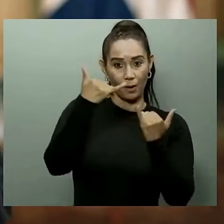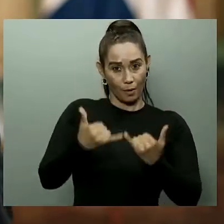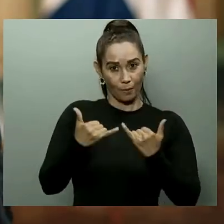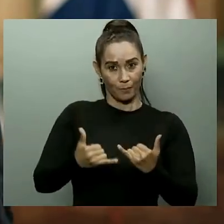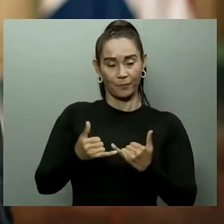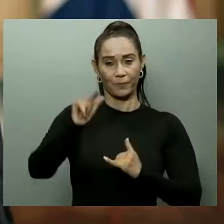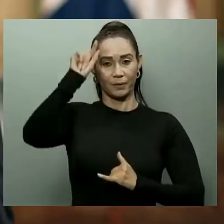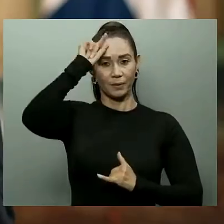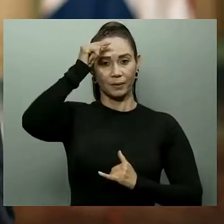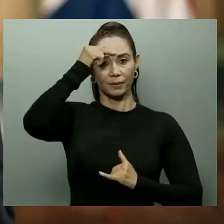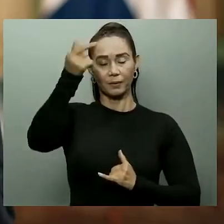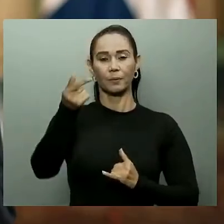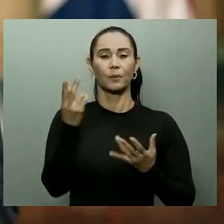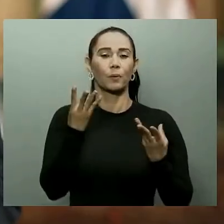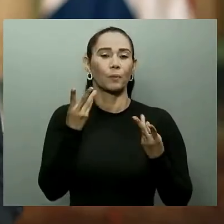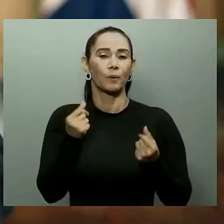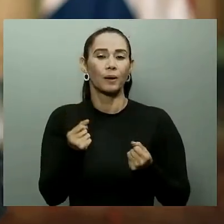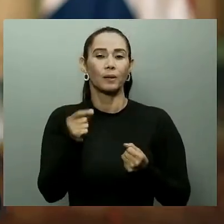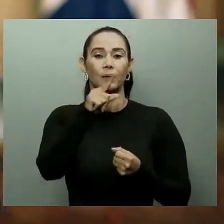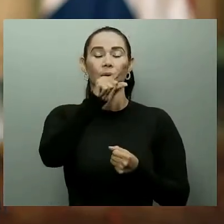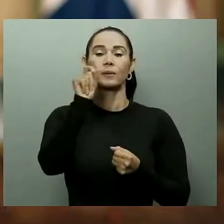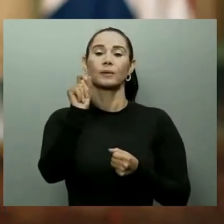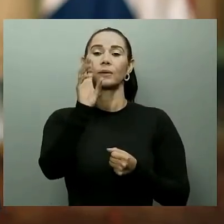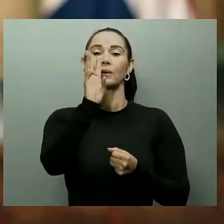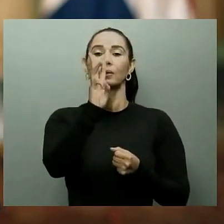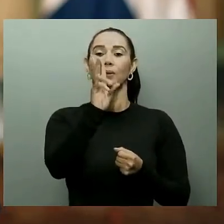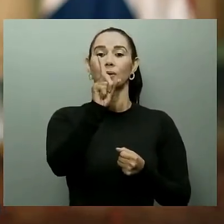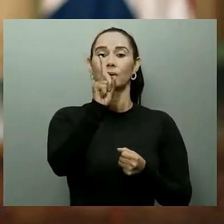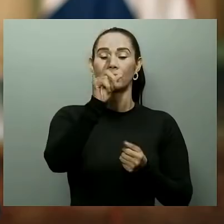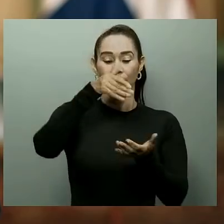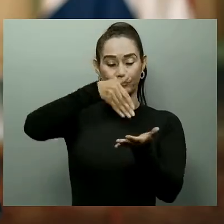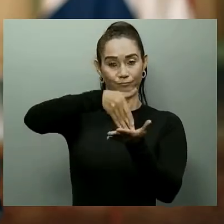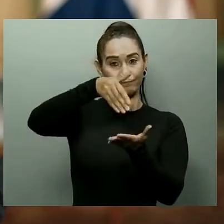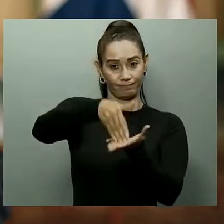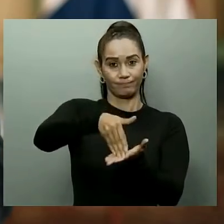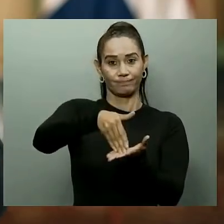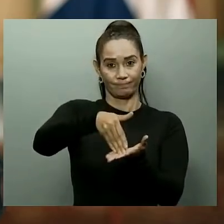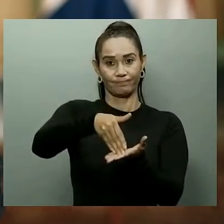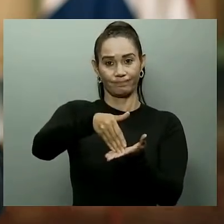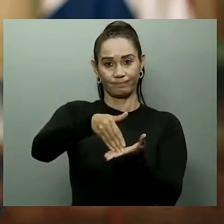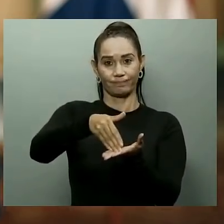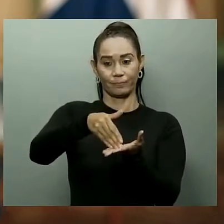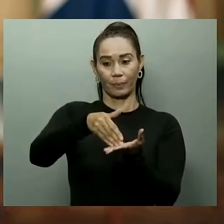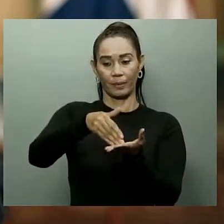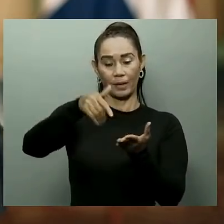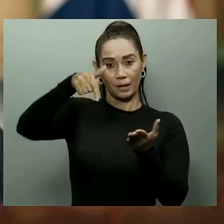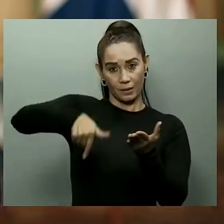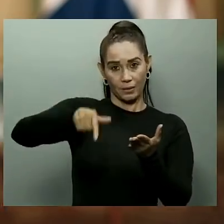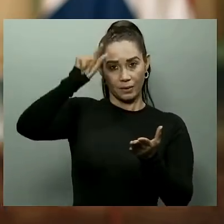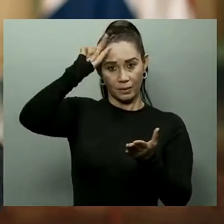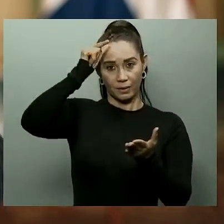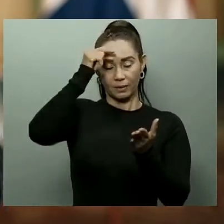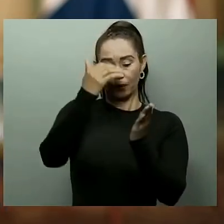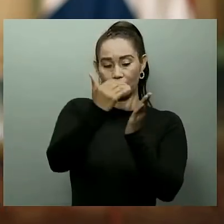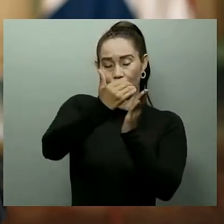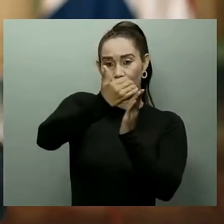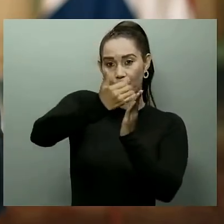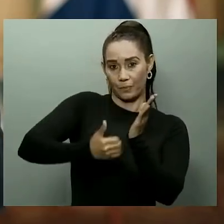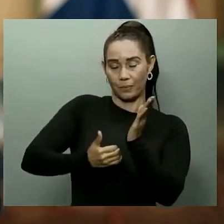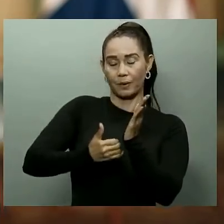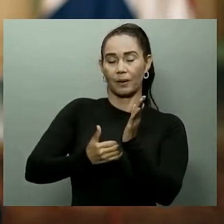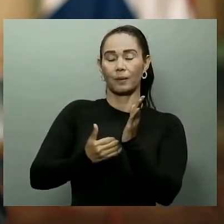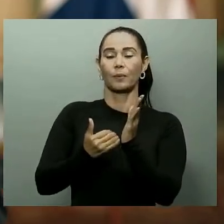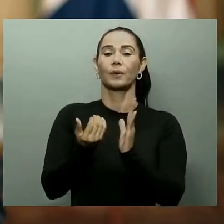apenas se ejecutaron 161 millones de pesos una reducción del 2 mil